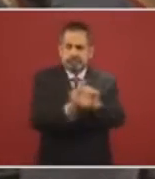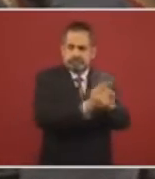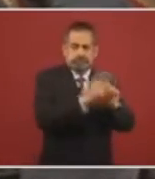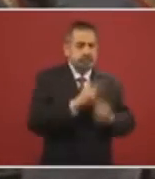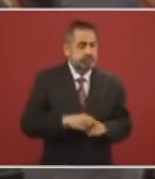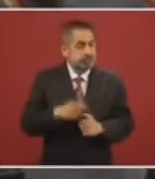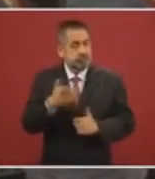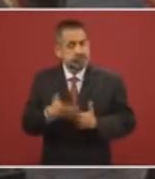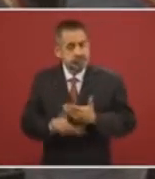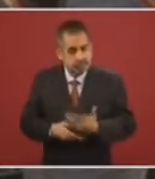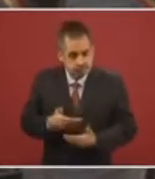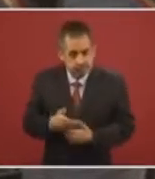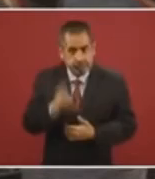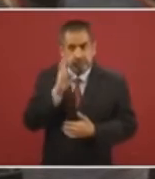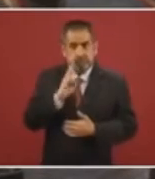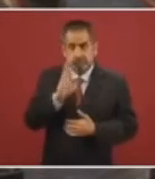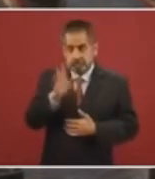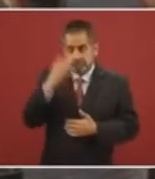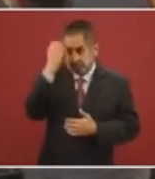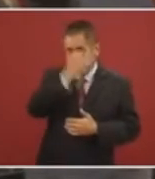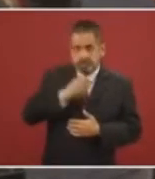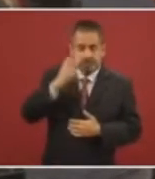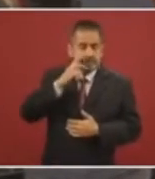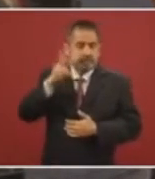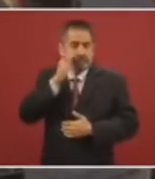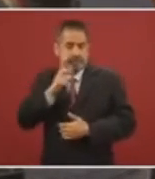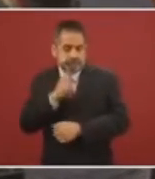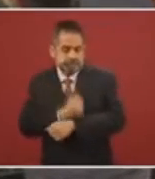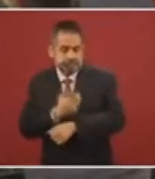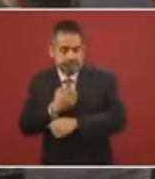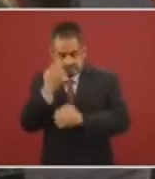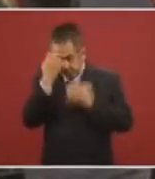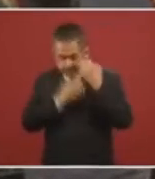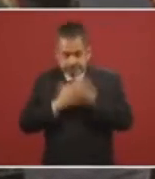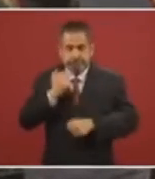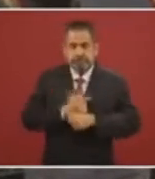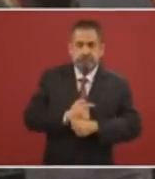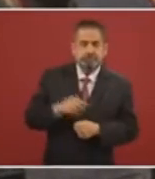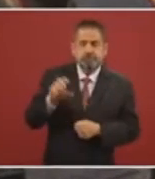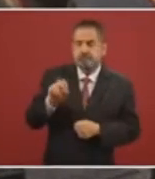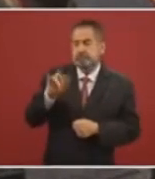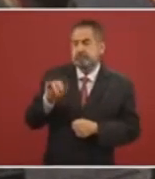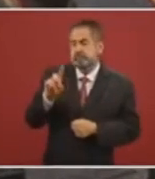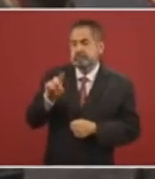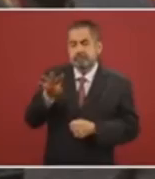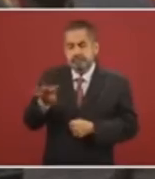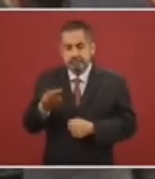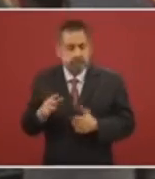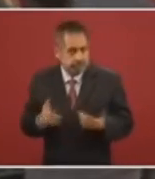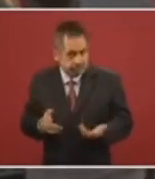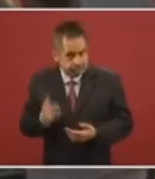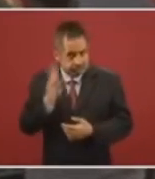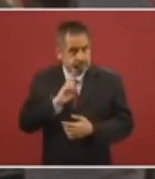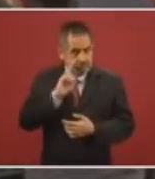usted dispuesto a hacerse o ya se hizo la prueba de diagnóstico para el COVID-19 y en caso de no, se la haría? ¿Y